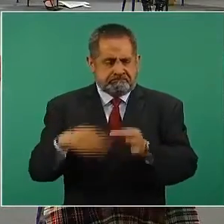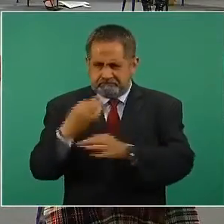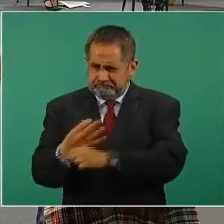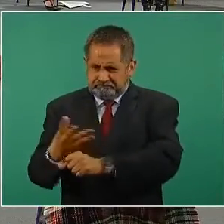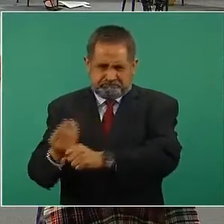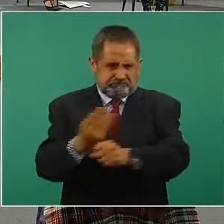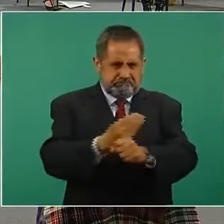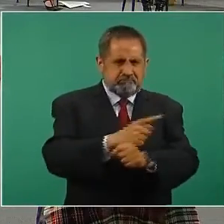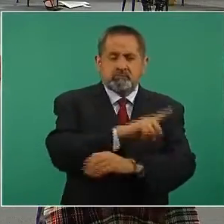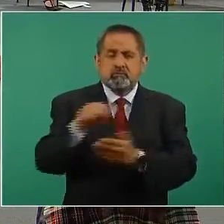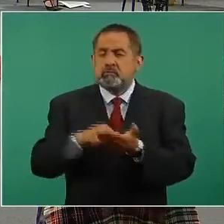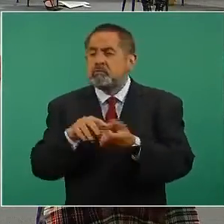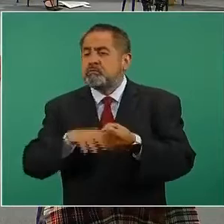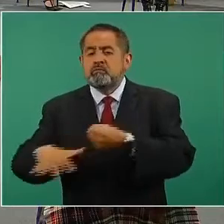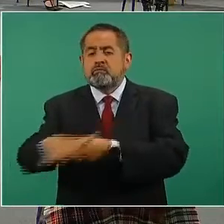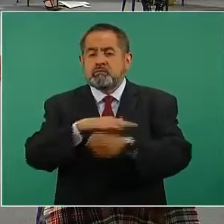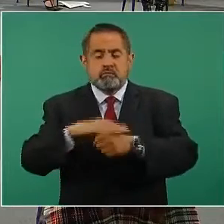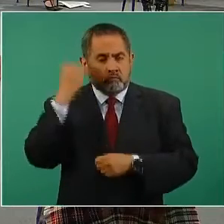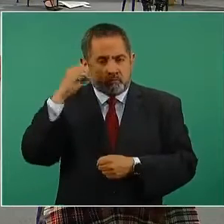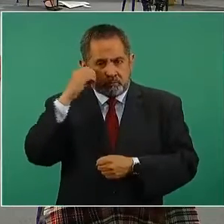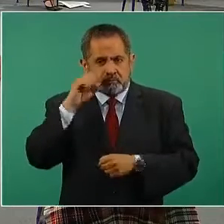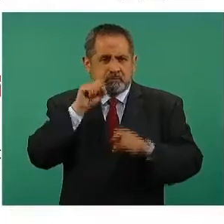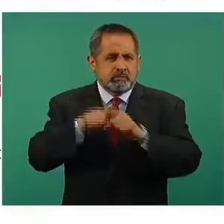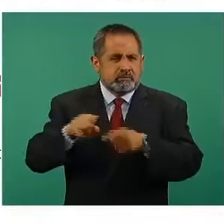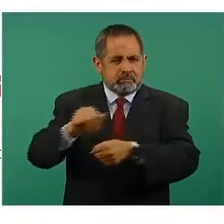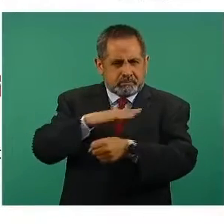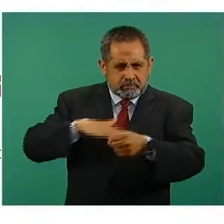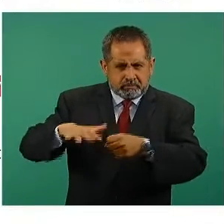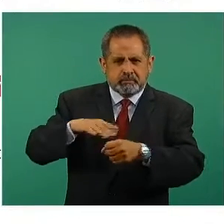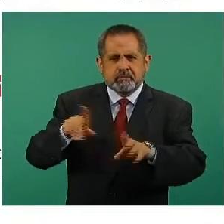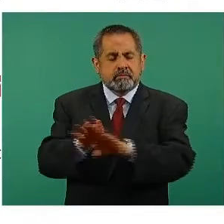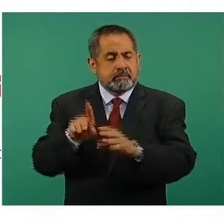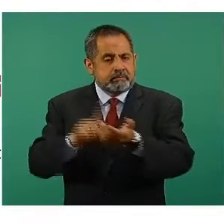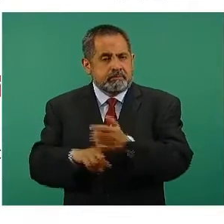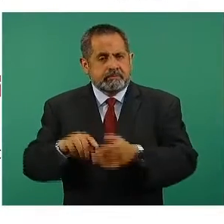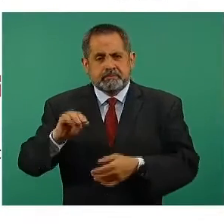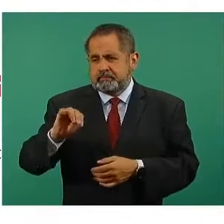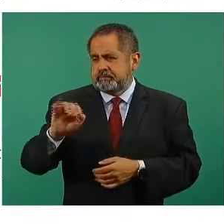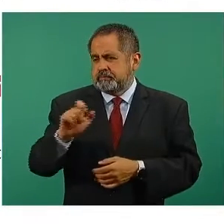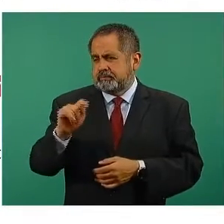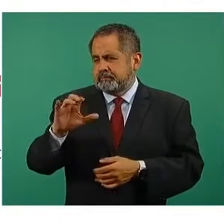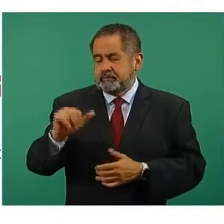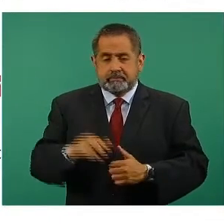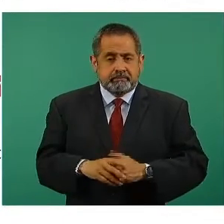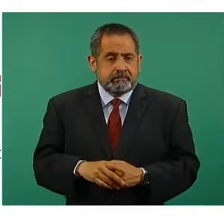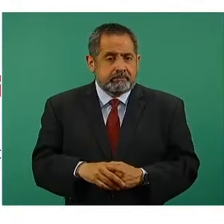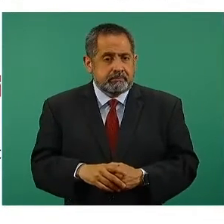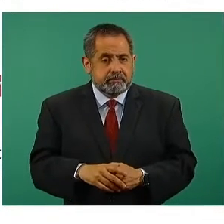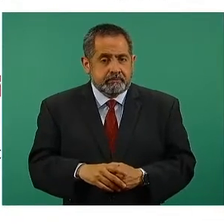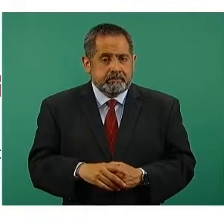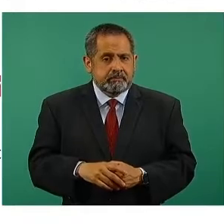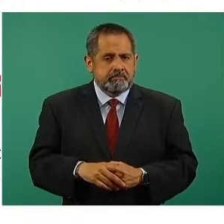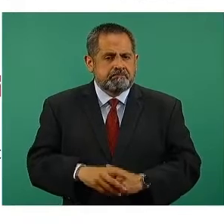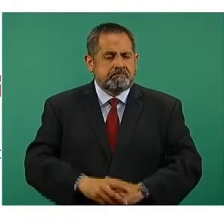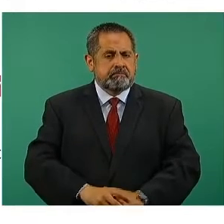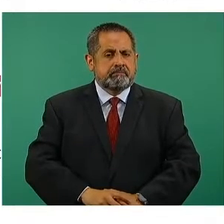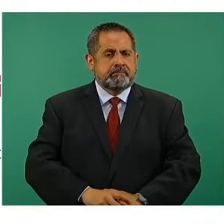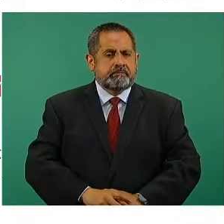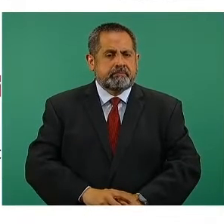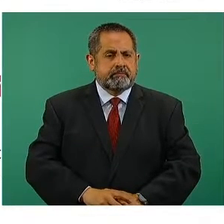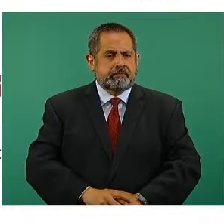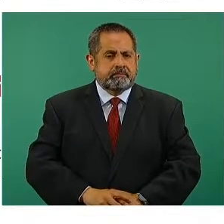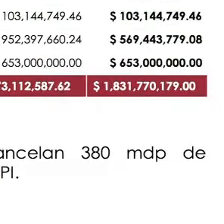regiones del estado de Oaxaca, como es el Istmo, la Costa y la Mixteca. También, para que podamos contextualizar, cada